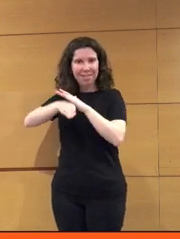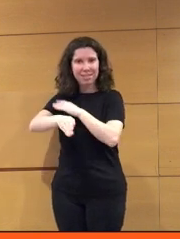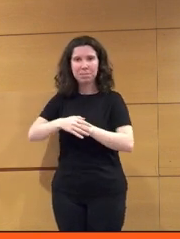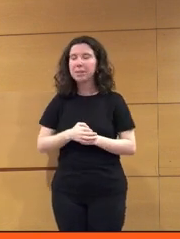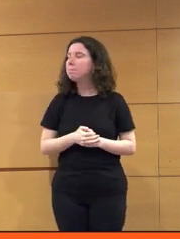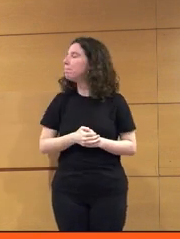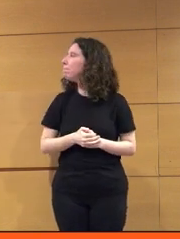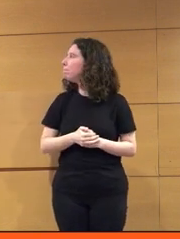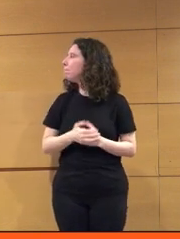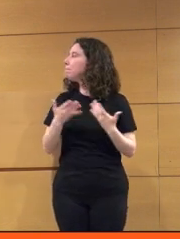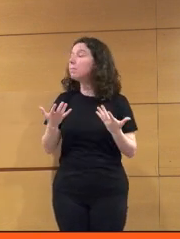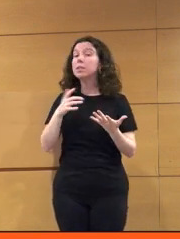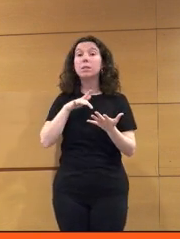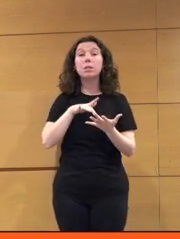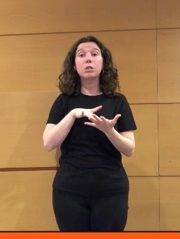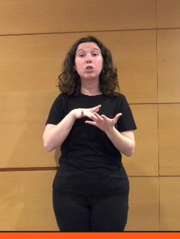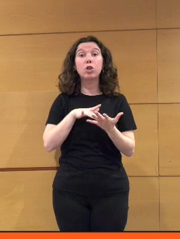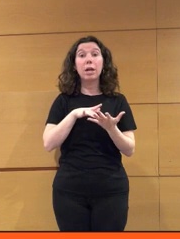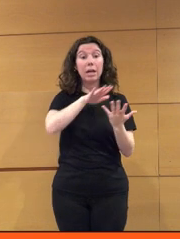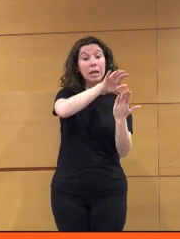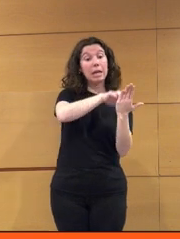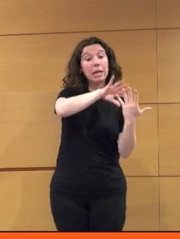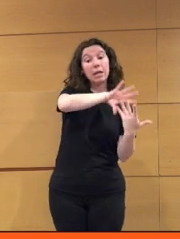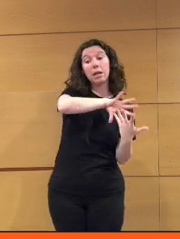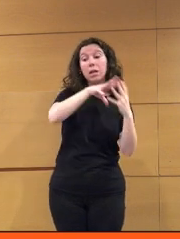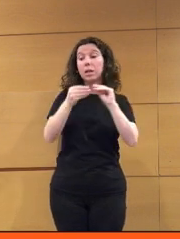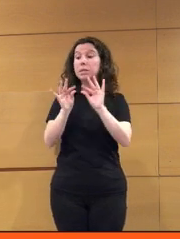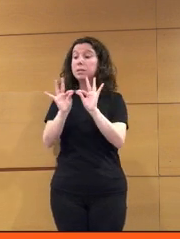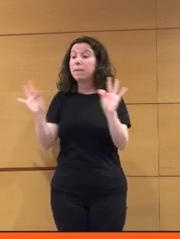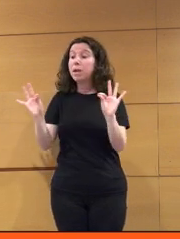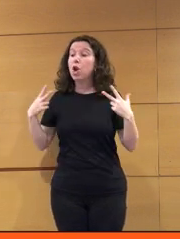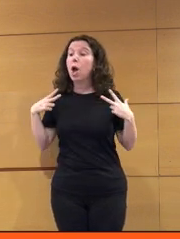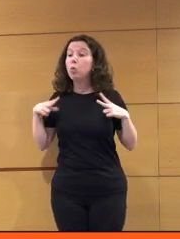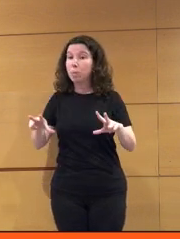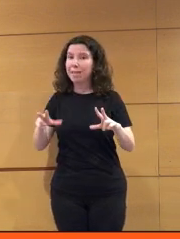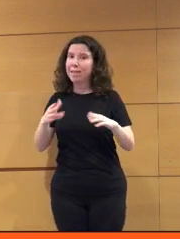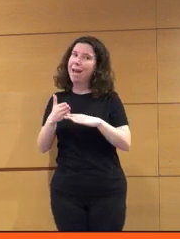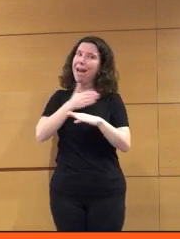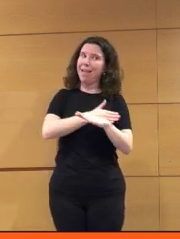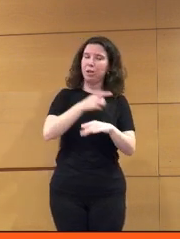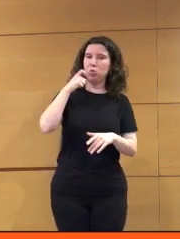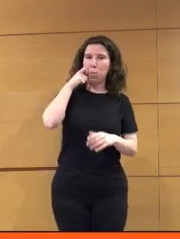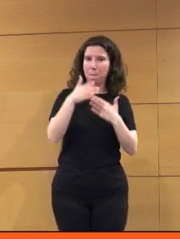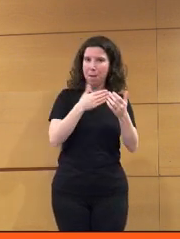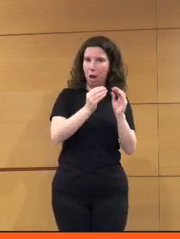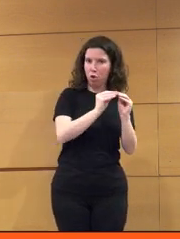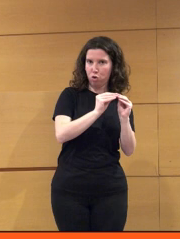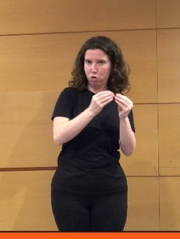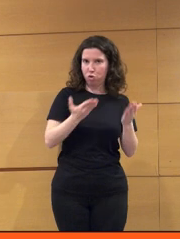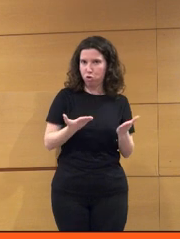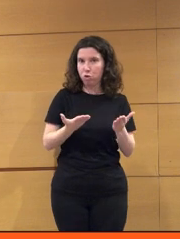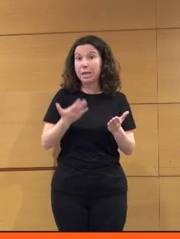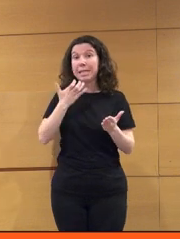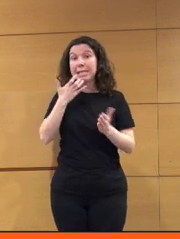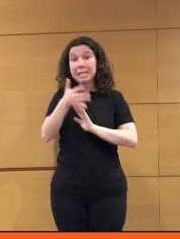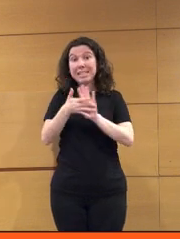Cuando hablamos de simplificación automática de textos, la anterior es una simplificación humana de textos, cuando hablamos de simplificación automática de textos,